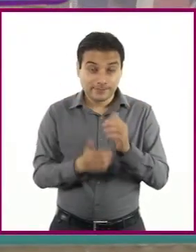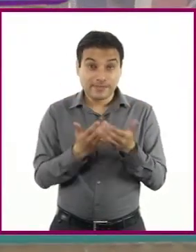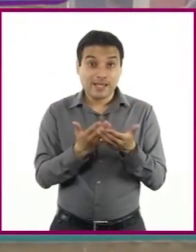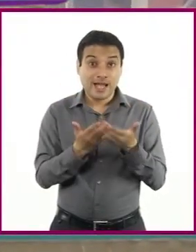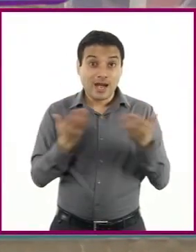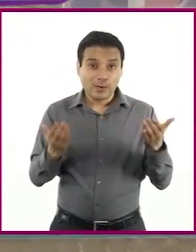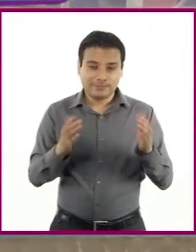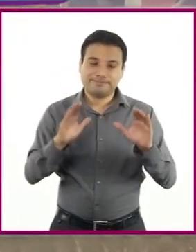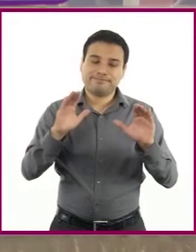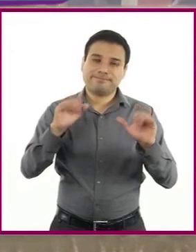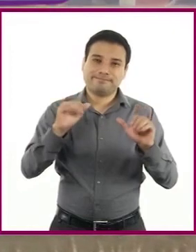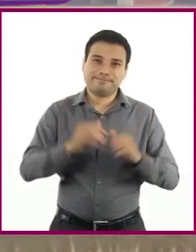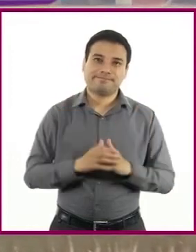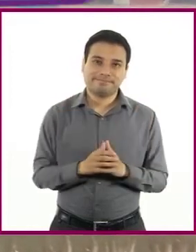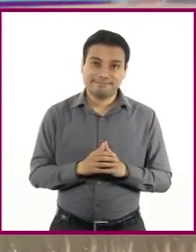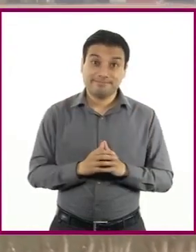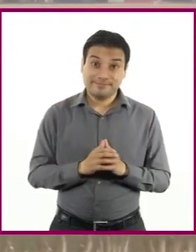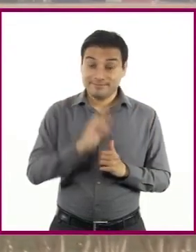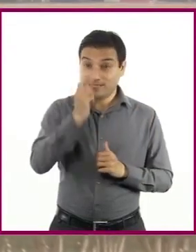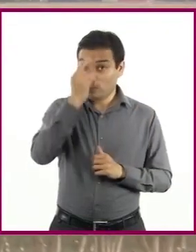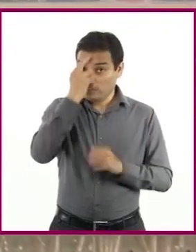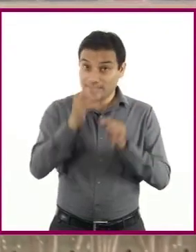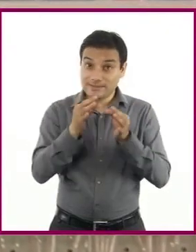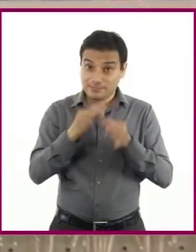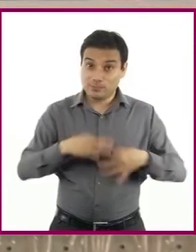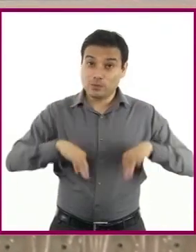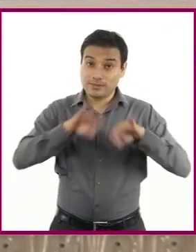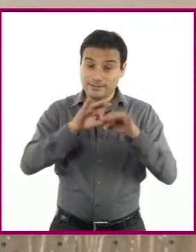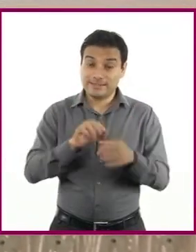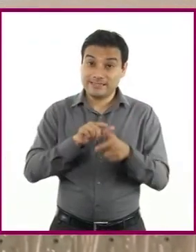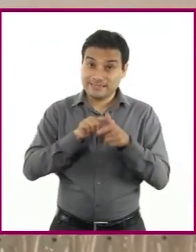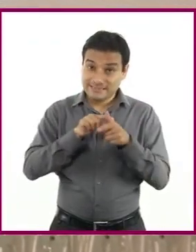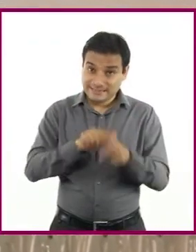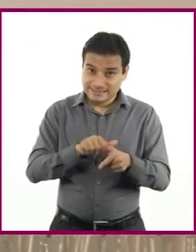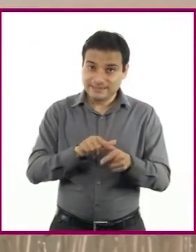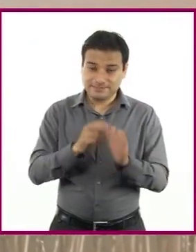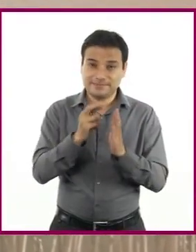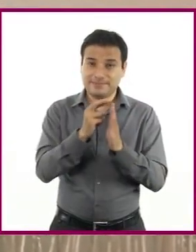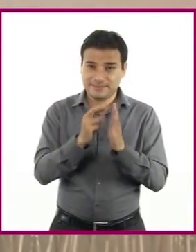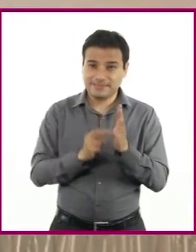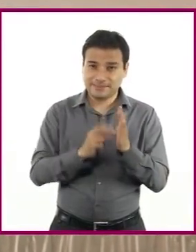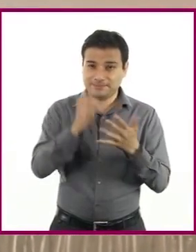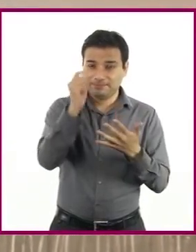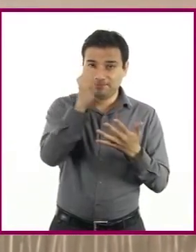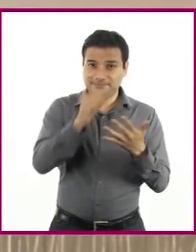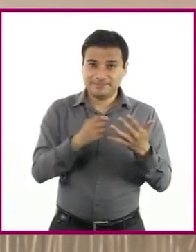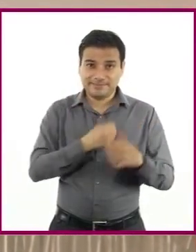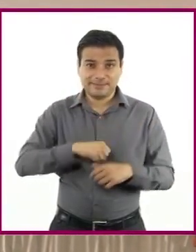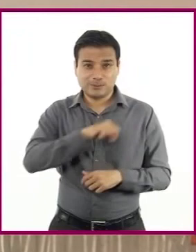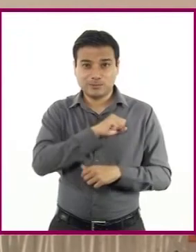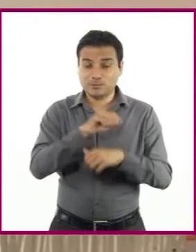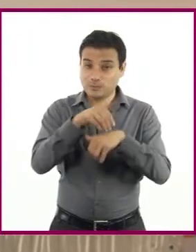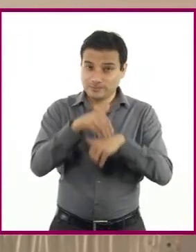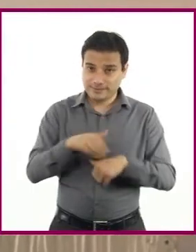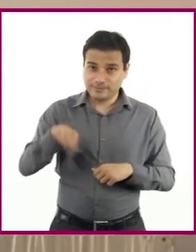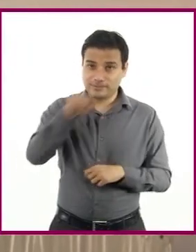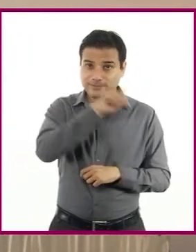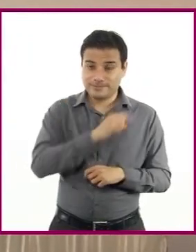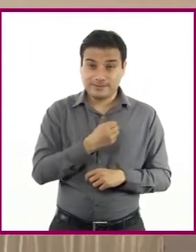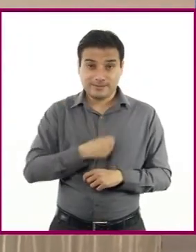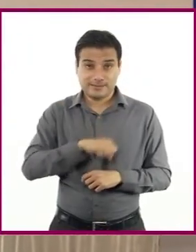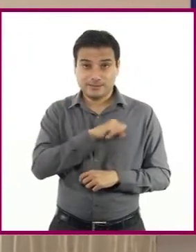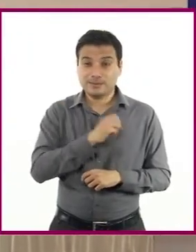de despedirnos. Recuerden que es muy importante seguir aplicando las medidas de prevención para cuidar nuestra